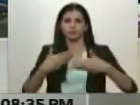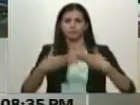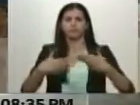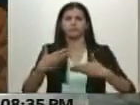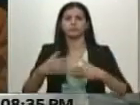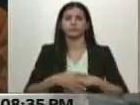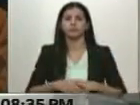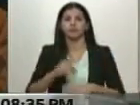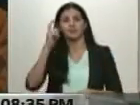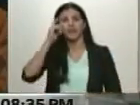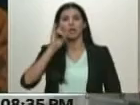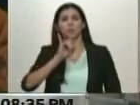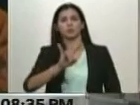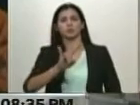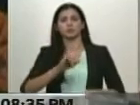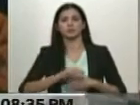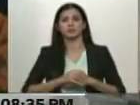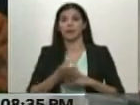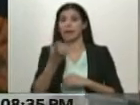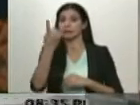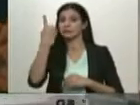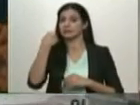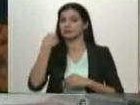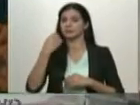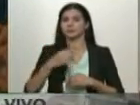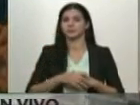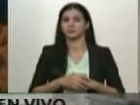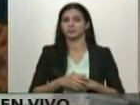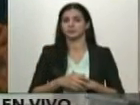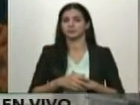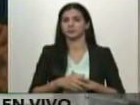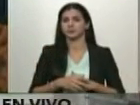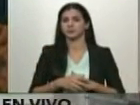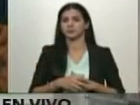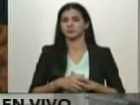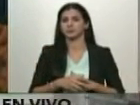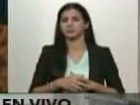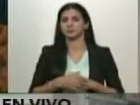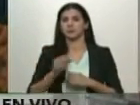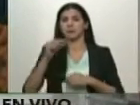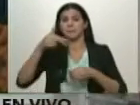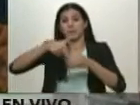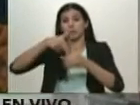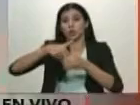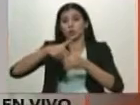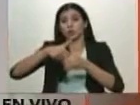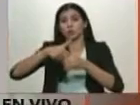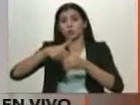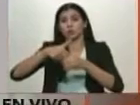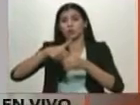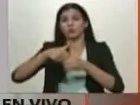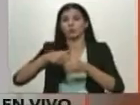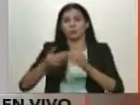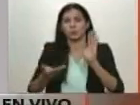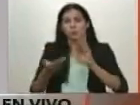el lunes, ayer. Hoy tuvo una leve recuperación de 24 dólares el